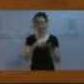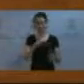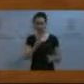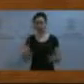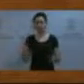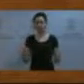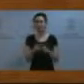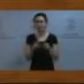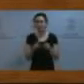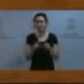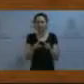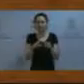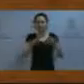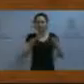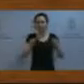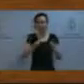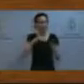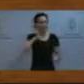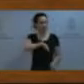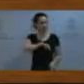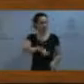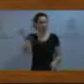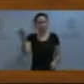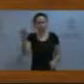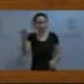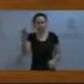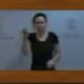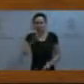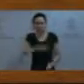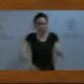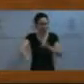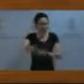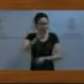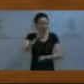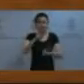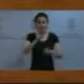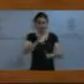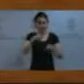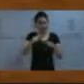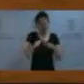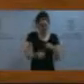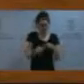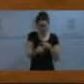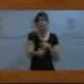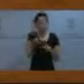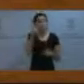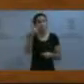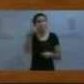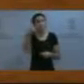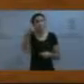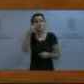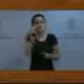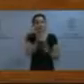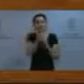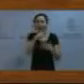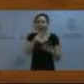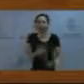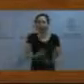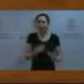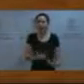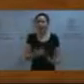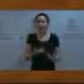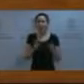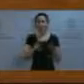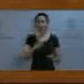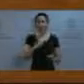estamos indignados, escandalizados por las noticias que tristemente todos los días conocemos sobre la situación actual de las residencias de